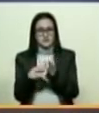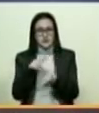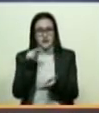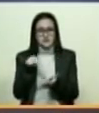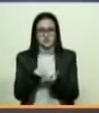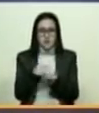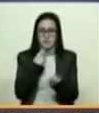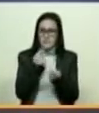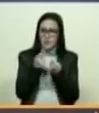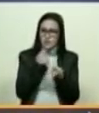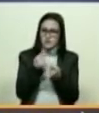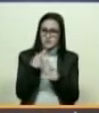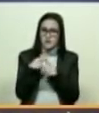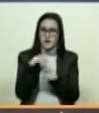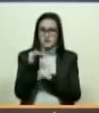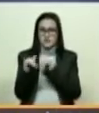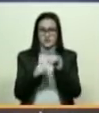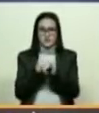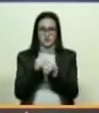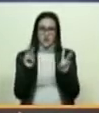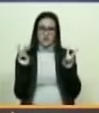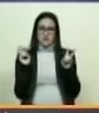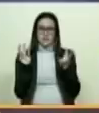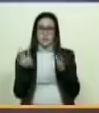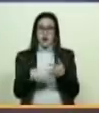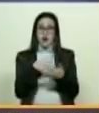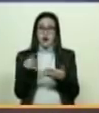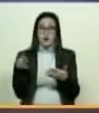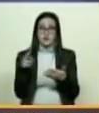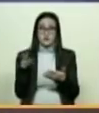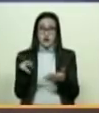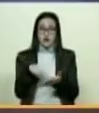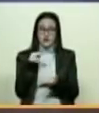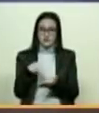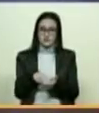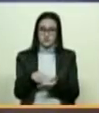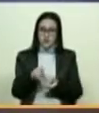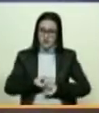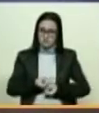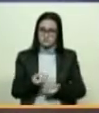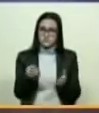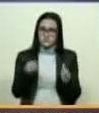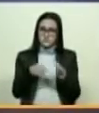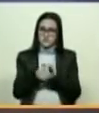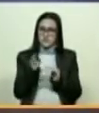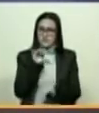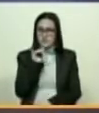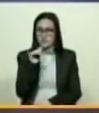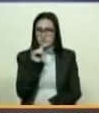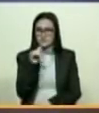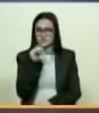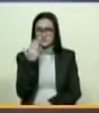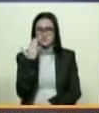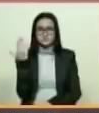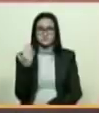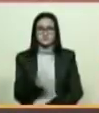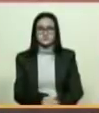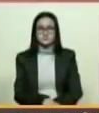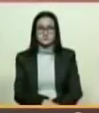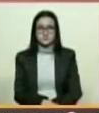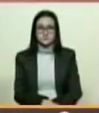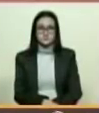e internacionales para abordar temas de la agenda mediática nacional, garantizando así el acceso a la información de inmediato. Escuchemos sus declaraciones.